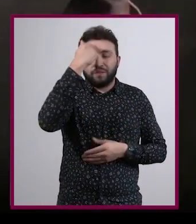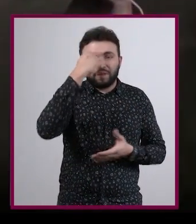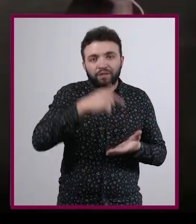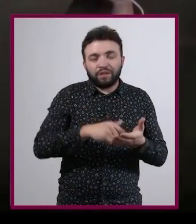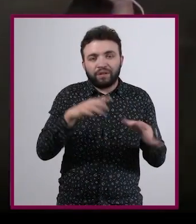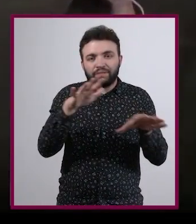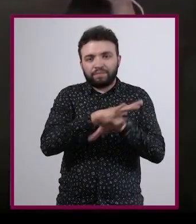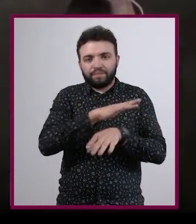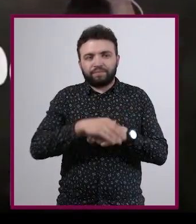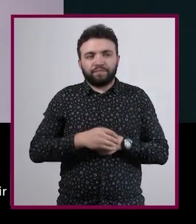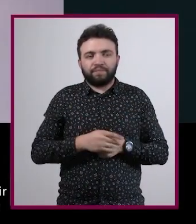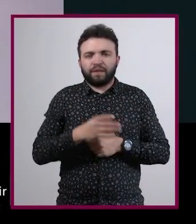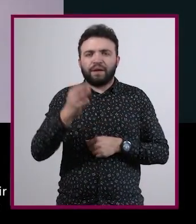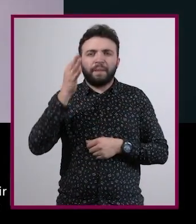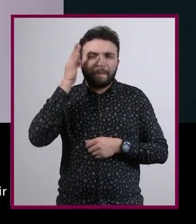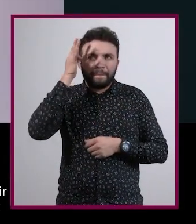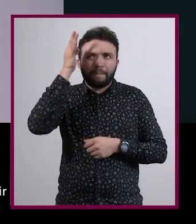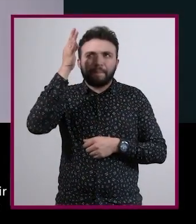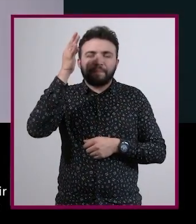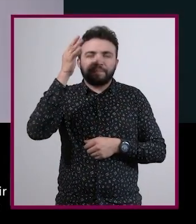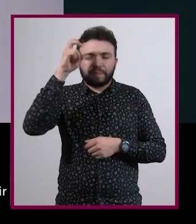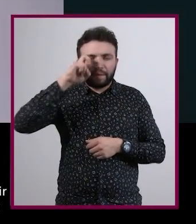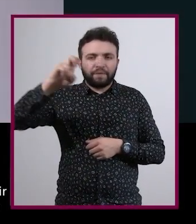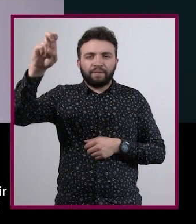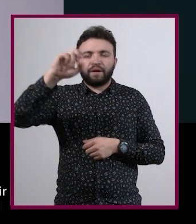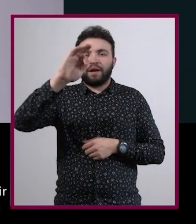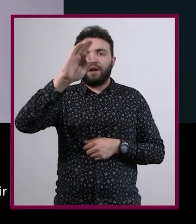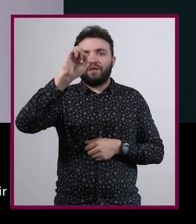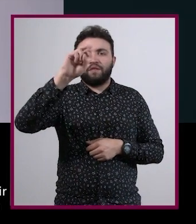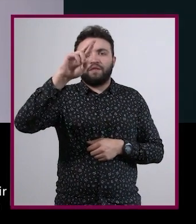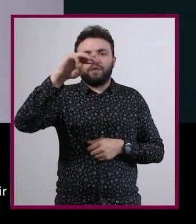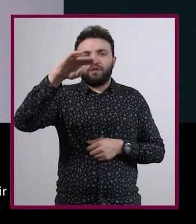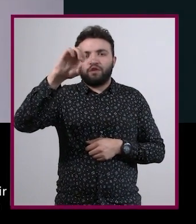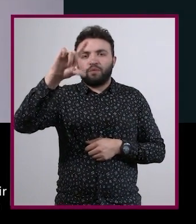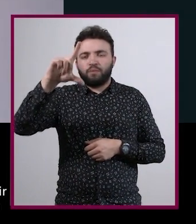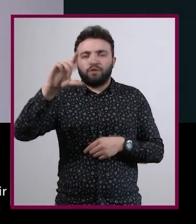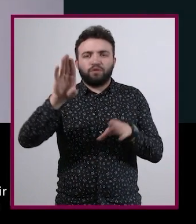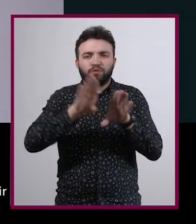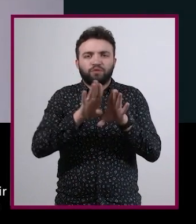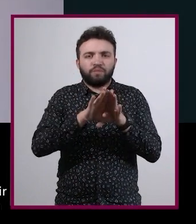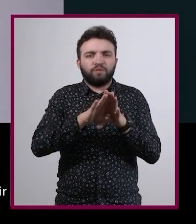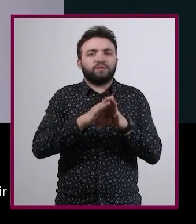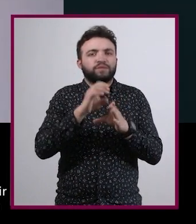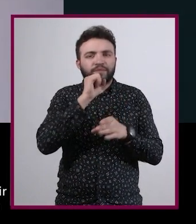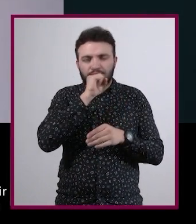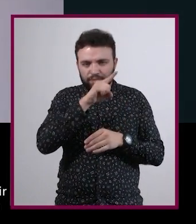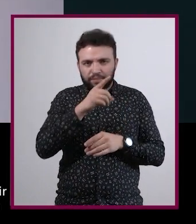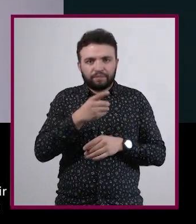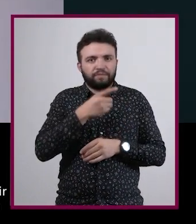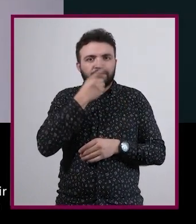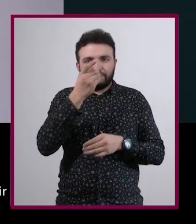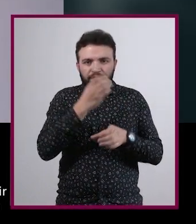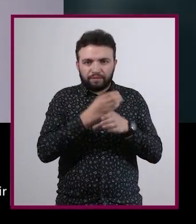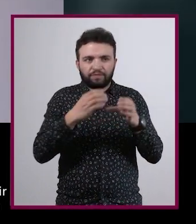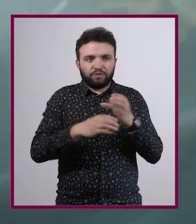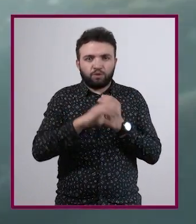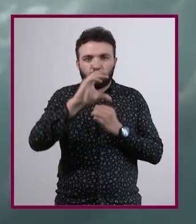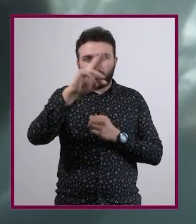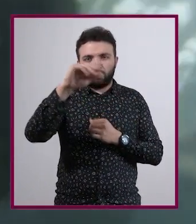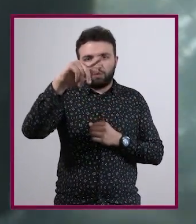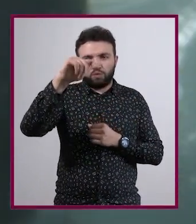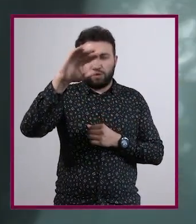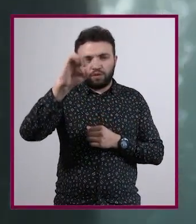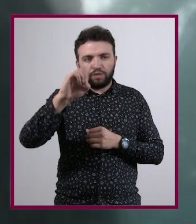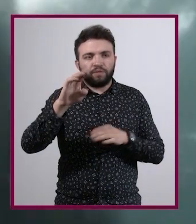El viaje de Formol es una narrativa no lineal que está dedicada